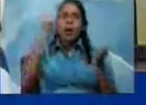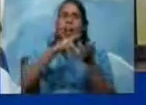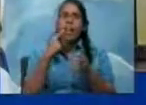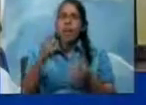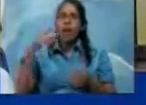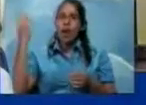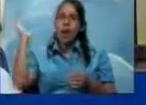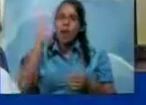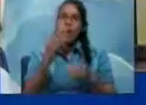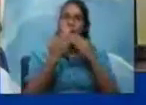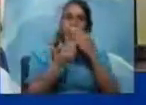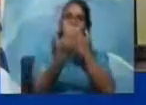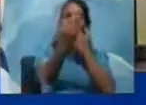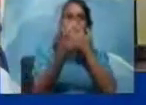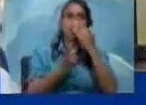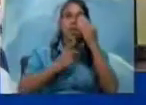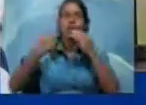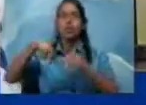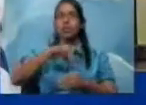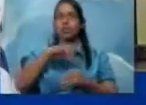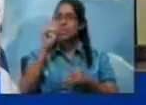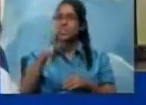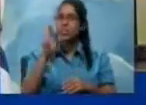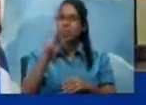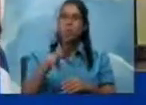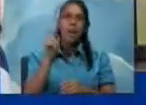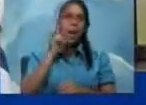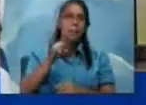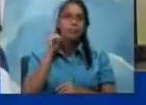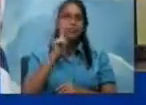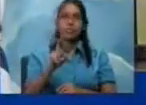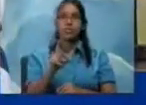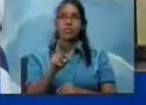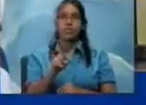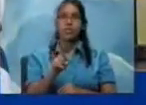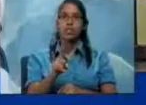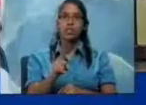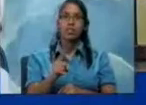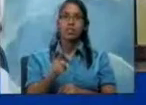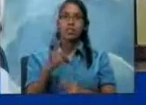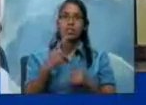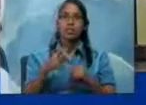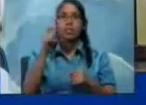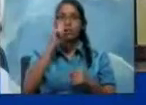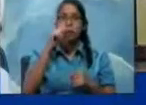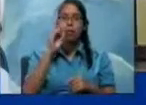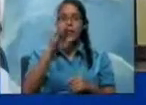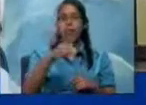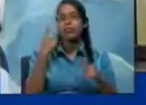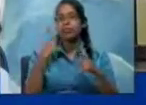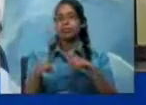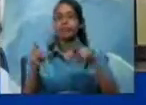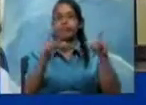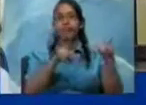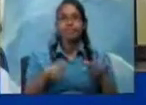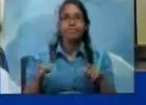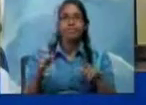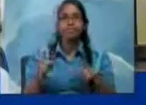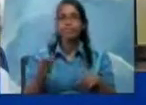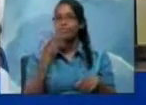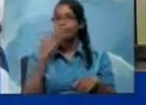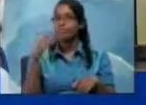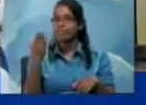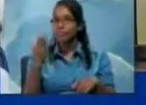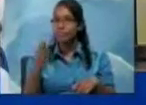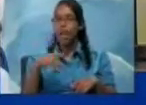venía adelante y él nunca ha mentido no Pedro andaba en otra onda aunque ya